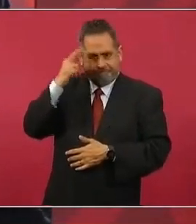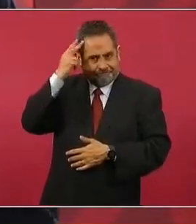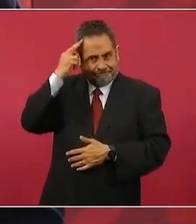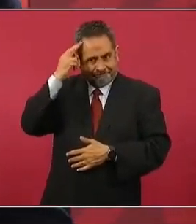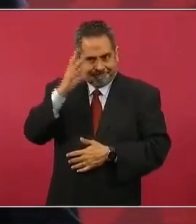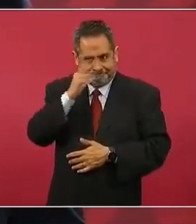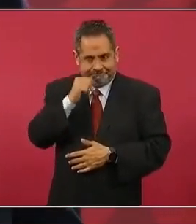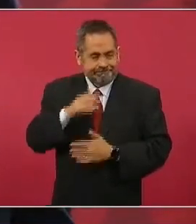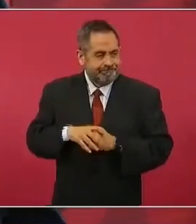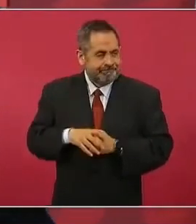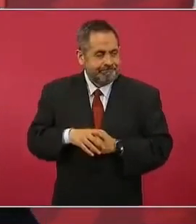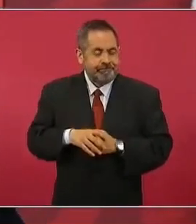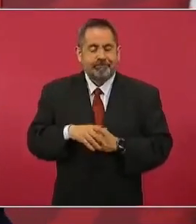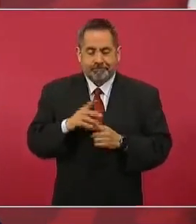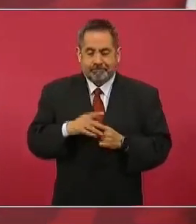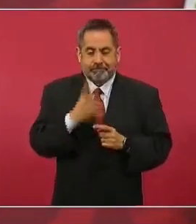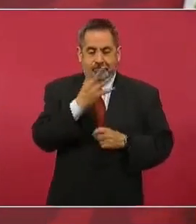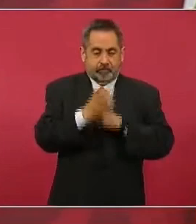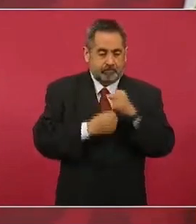tenía que dejar pasar